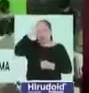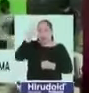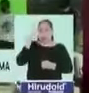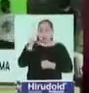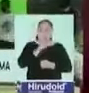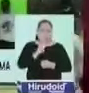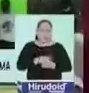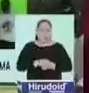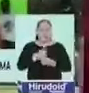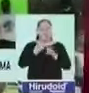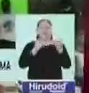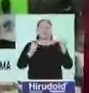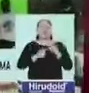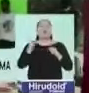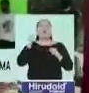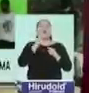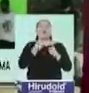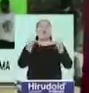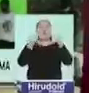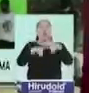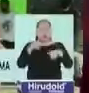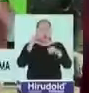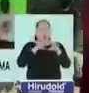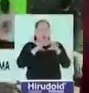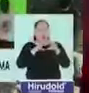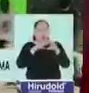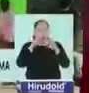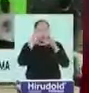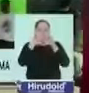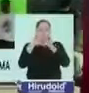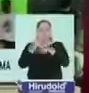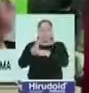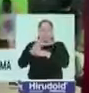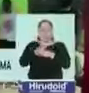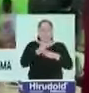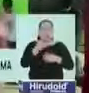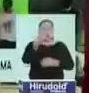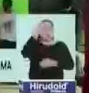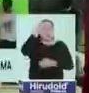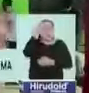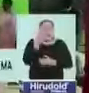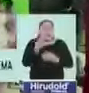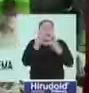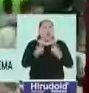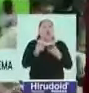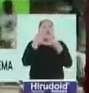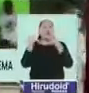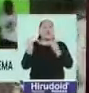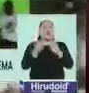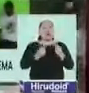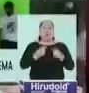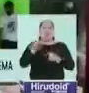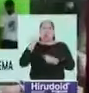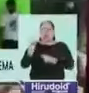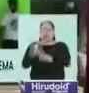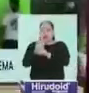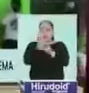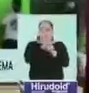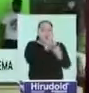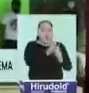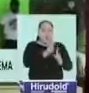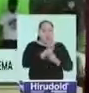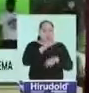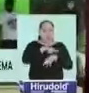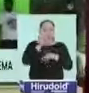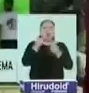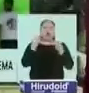sobre también la salud de los familiares. Yo creo que hace falta una campaña más intensa al respecto. Se da